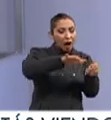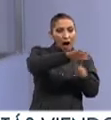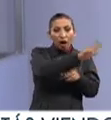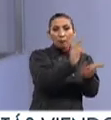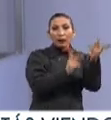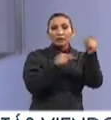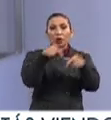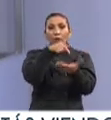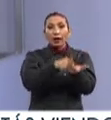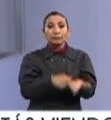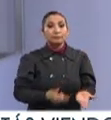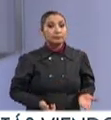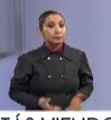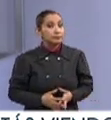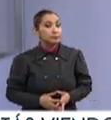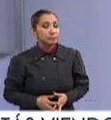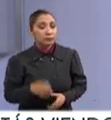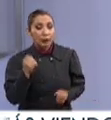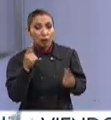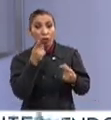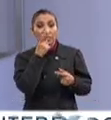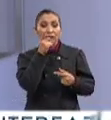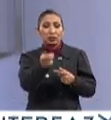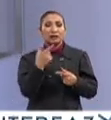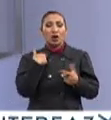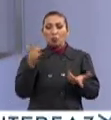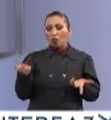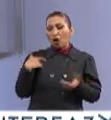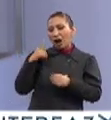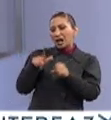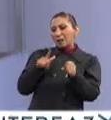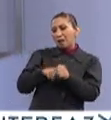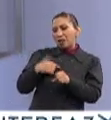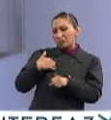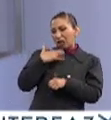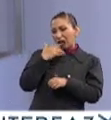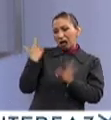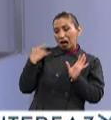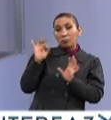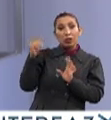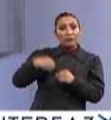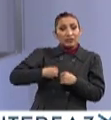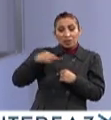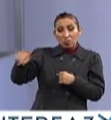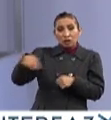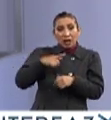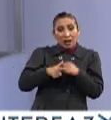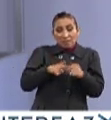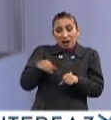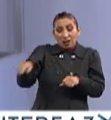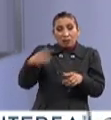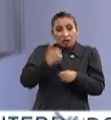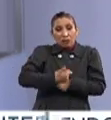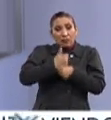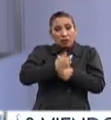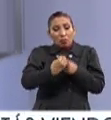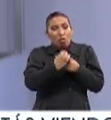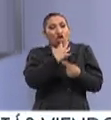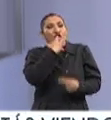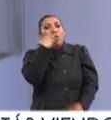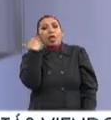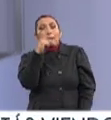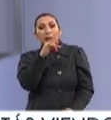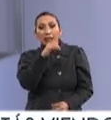estuviera presente en esos sitios. Algunos le dicen que es fauna nociva, pero a final de cuentas son seres vivos que están sufriendo este tipo